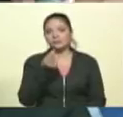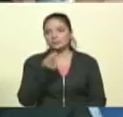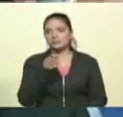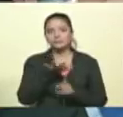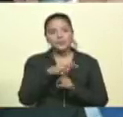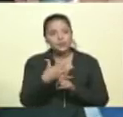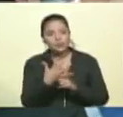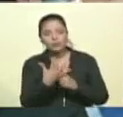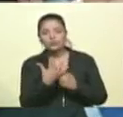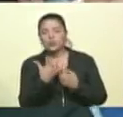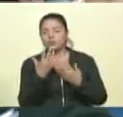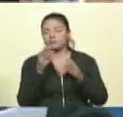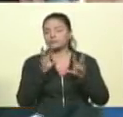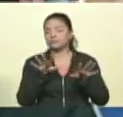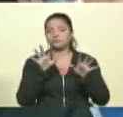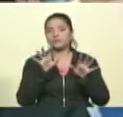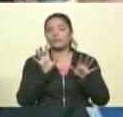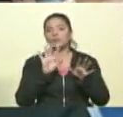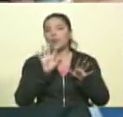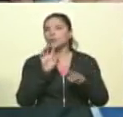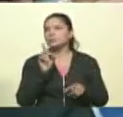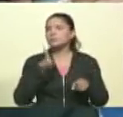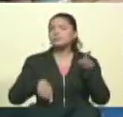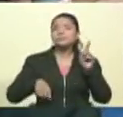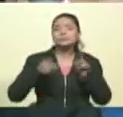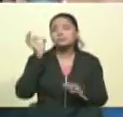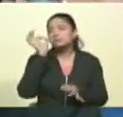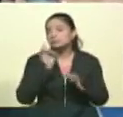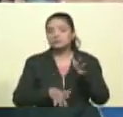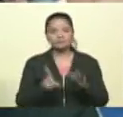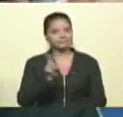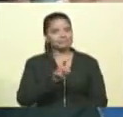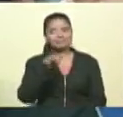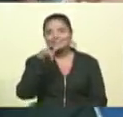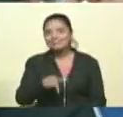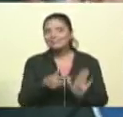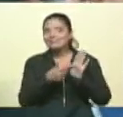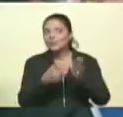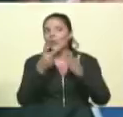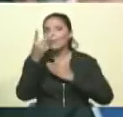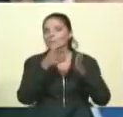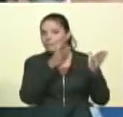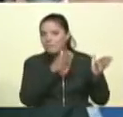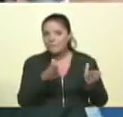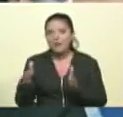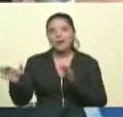situación espasmódica o esporádica o casual. Esto revela un plan